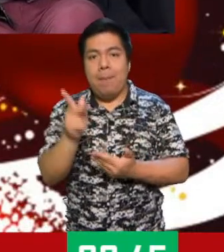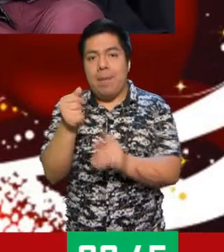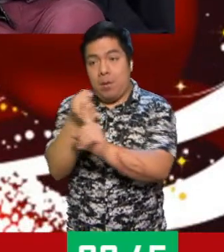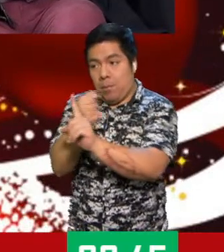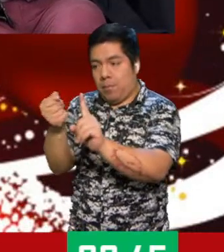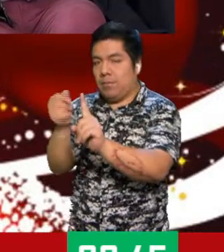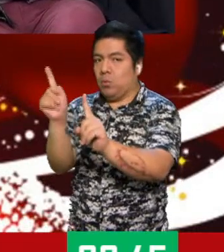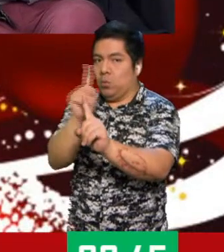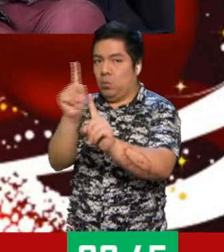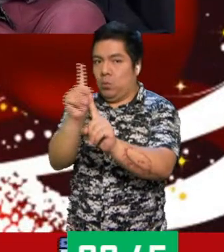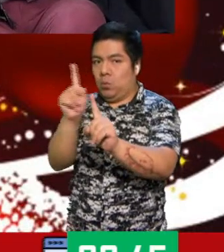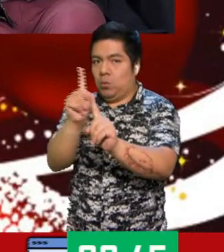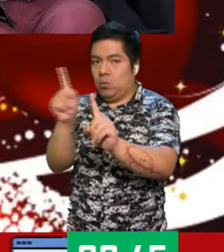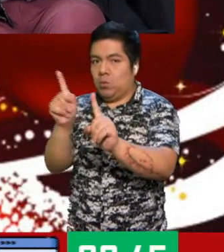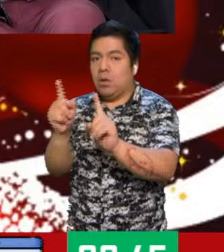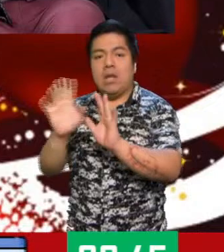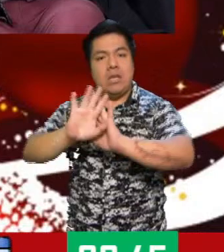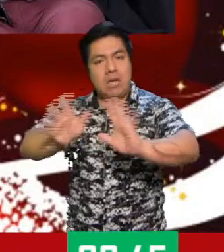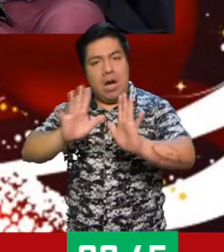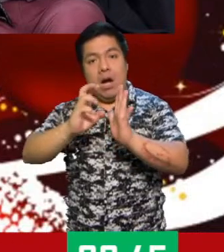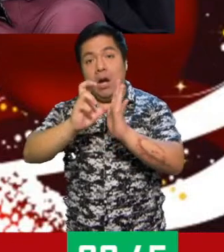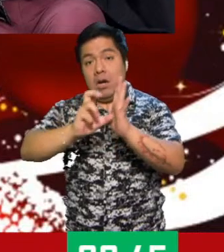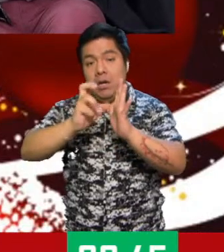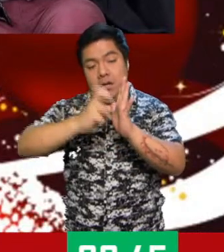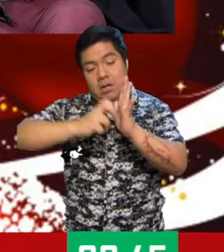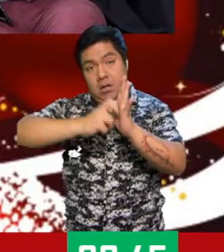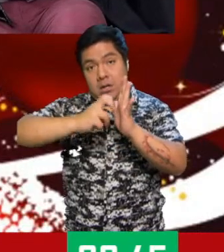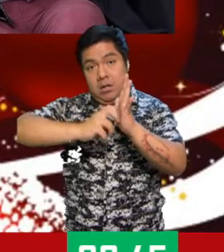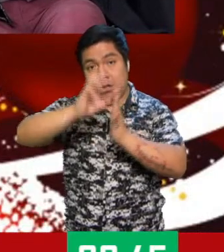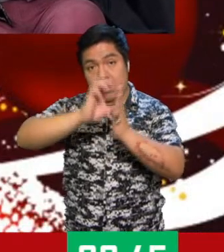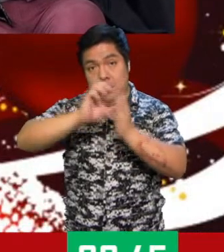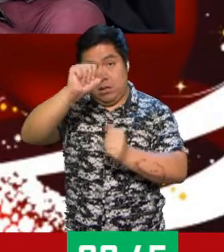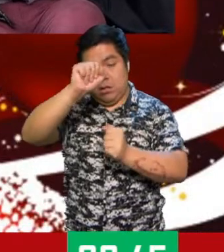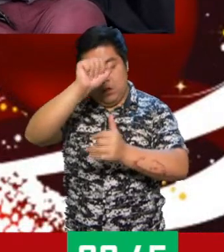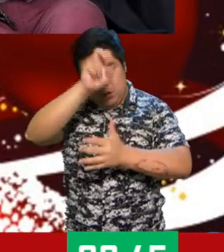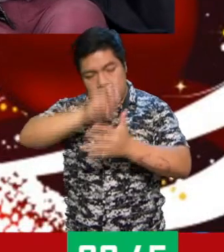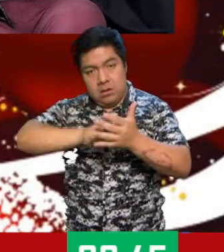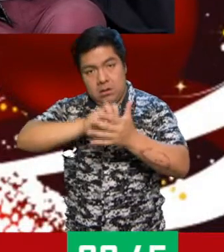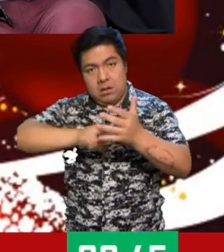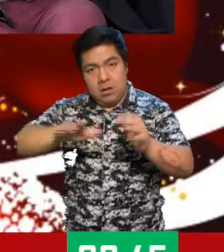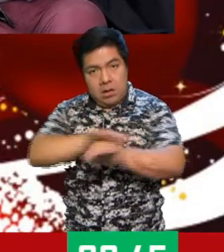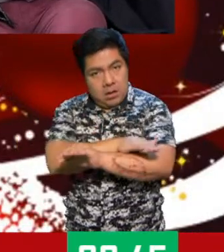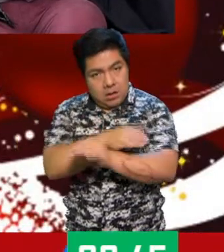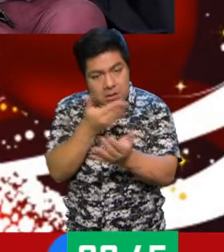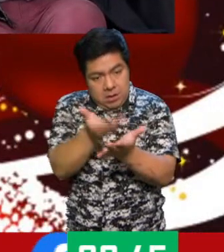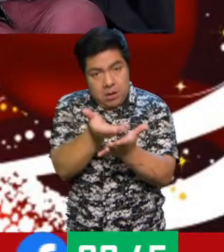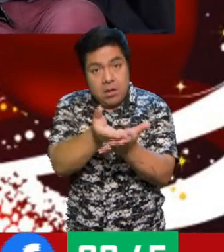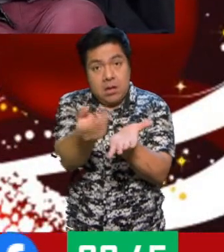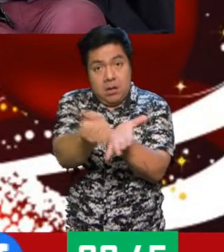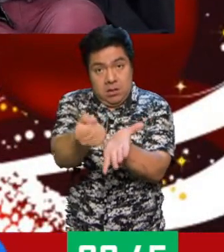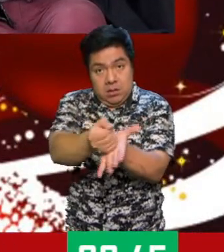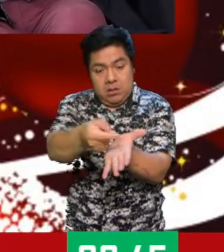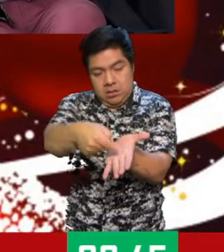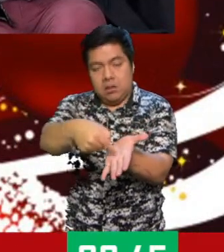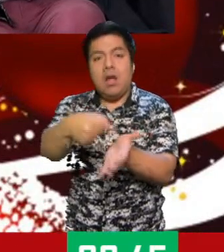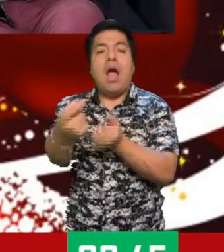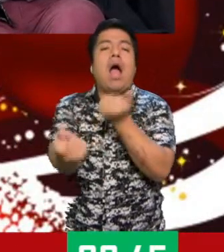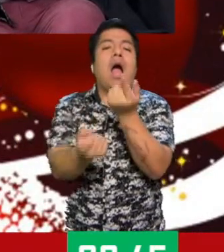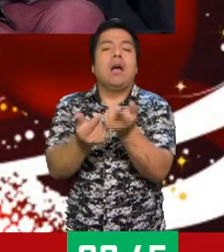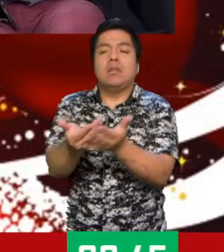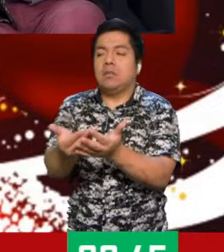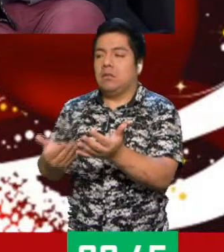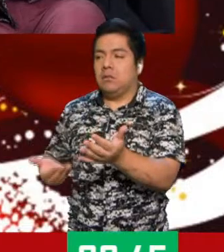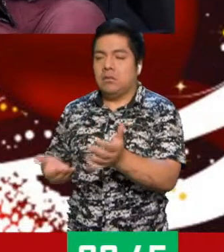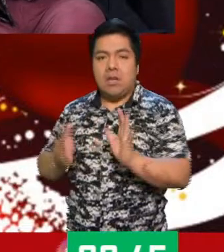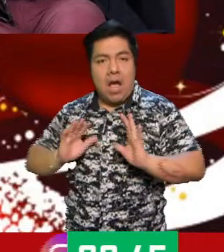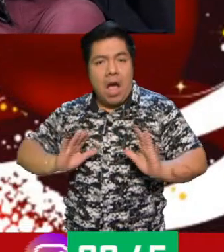traduce ya en reformas constitucionales y se traduce ya, a pesar de lo que ha ocurrido y de las cosas que he dicho, ya